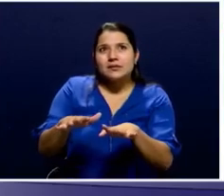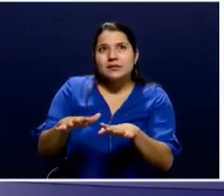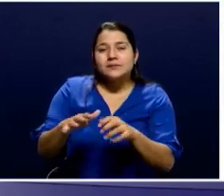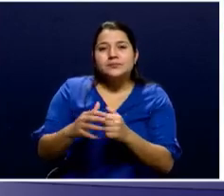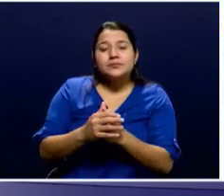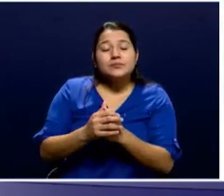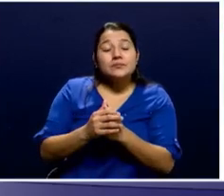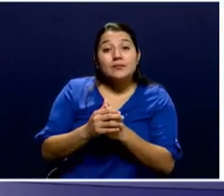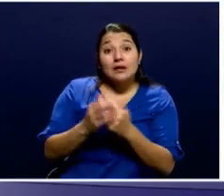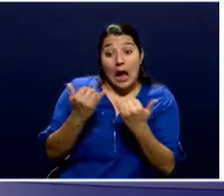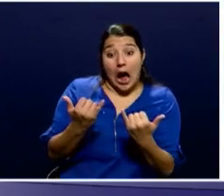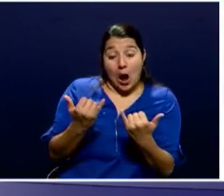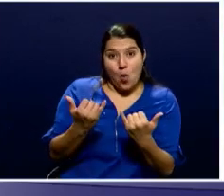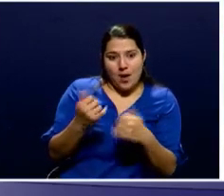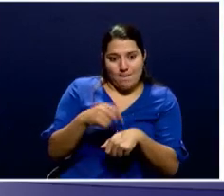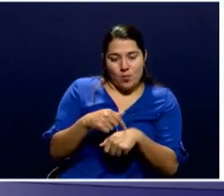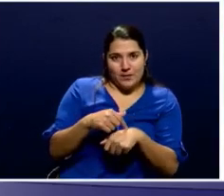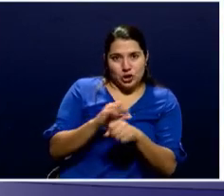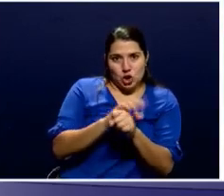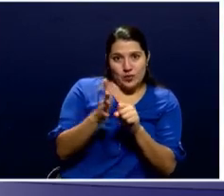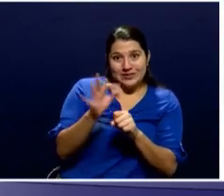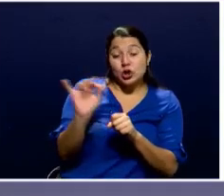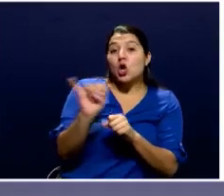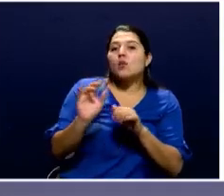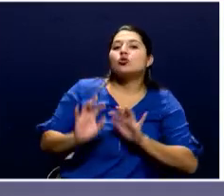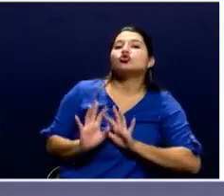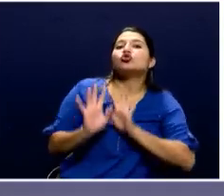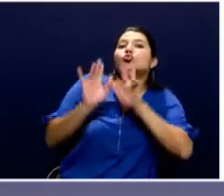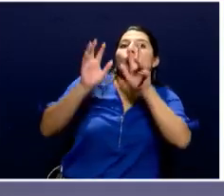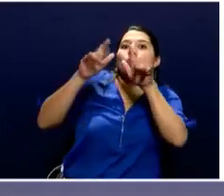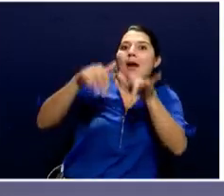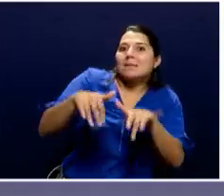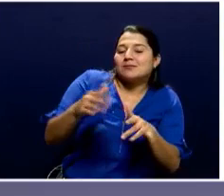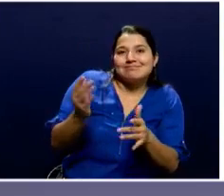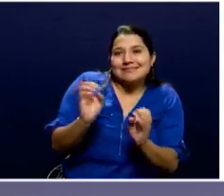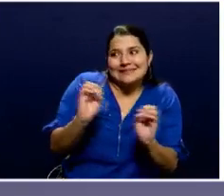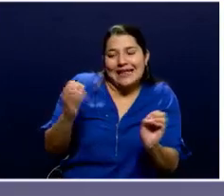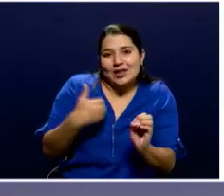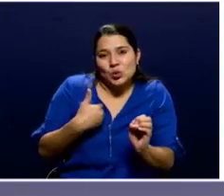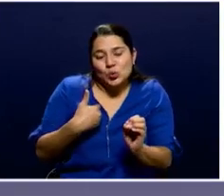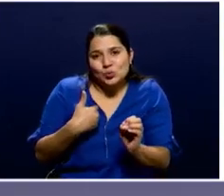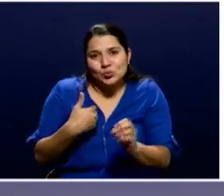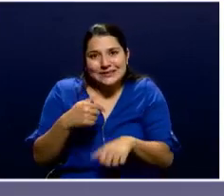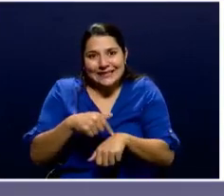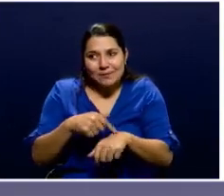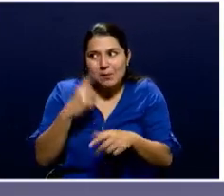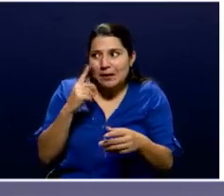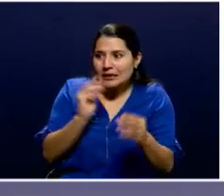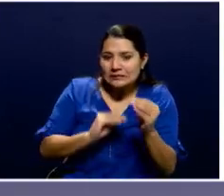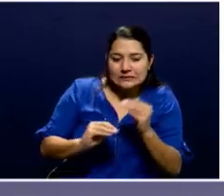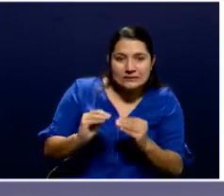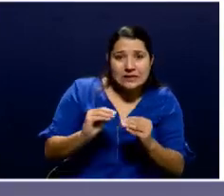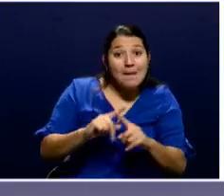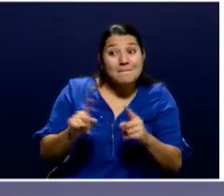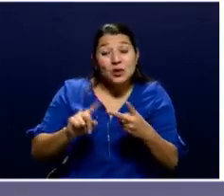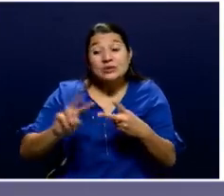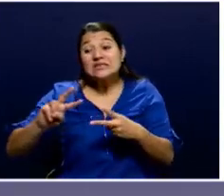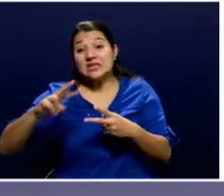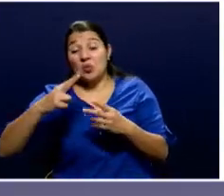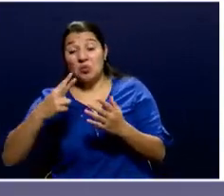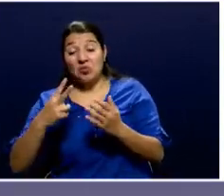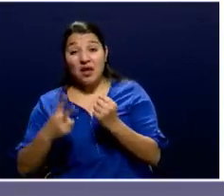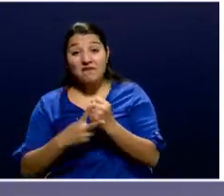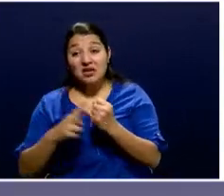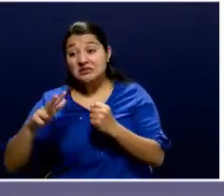claro. Todos, quizás inútilmente, estamos esperando que esto termine como si fuera